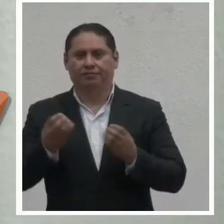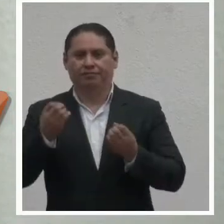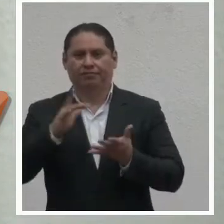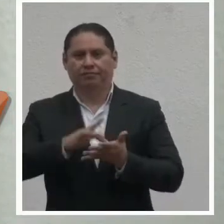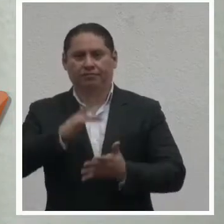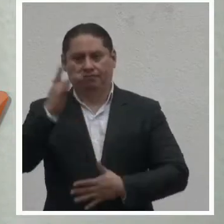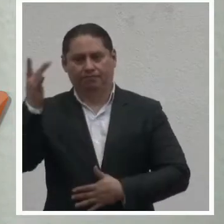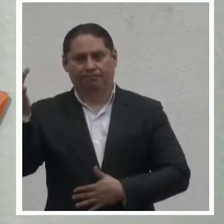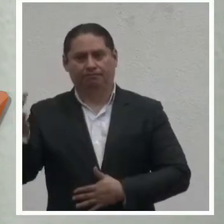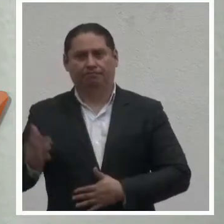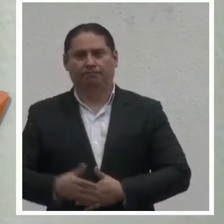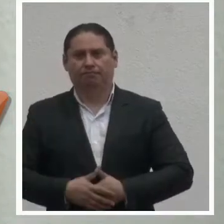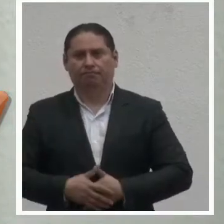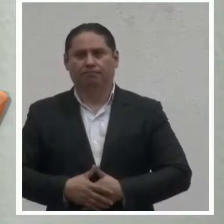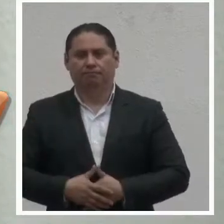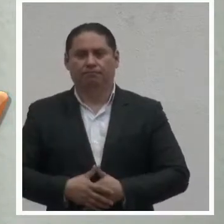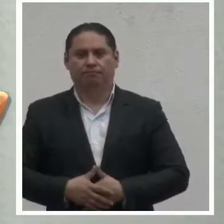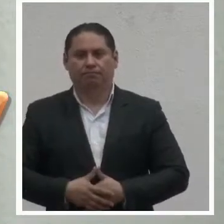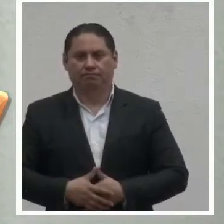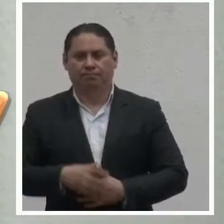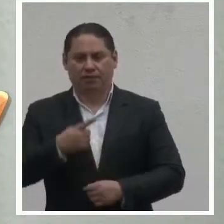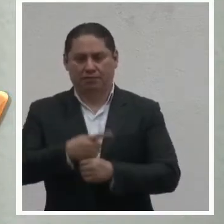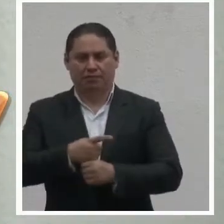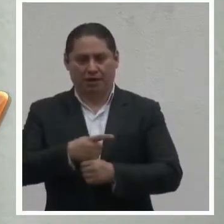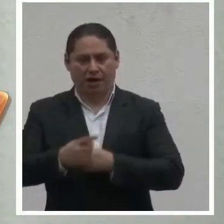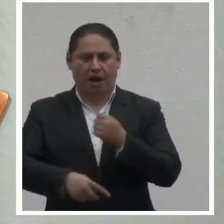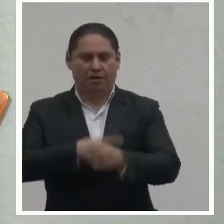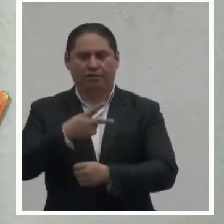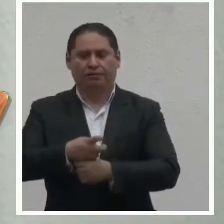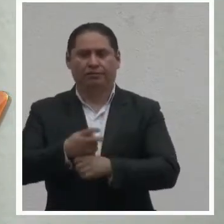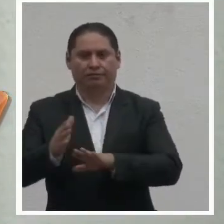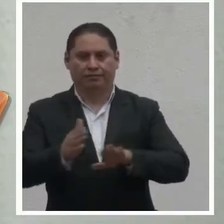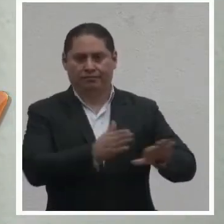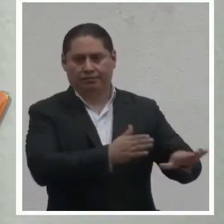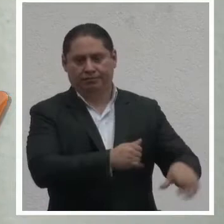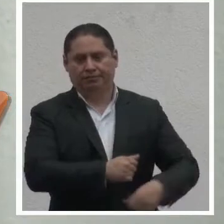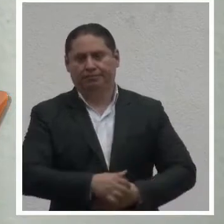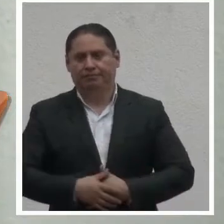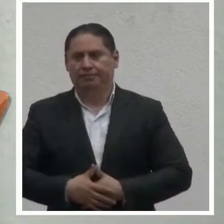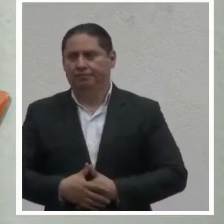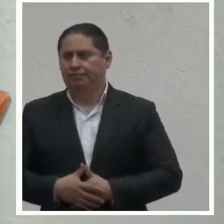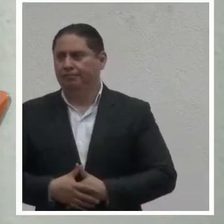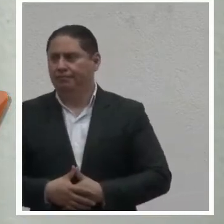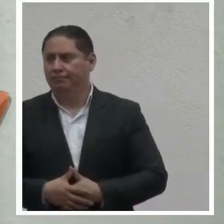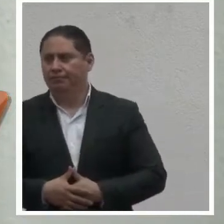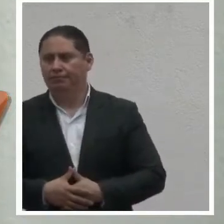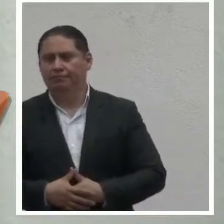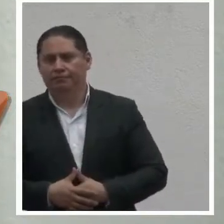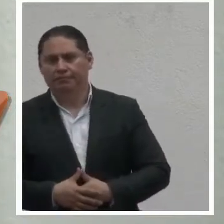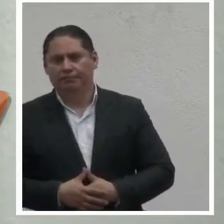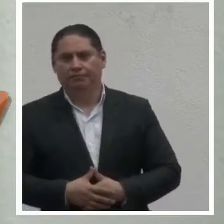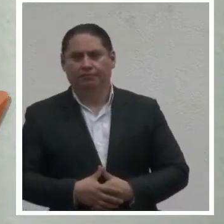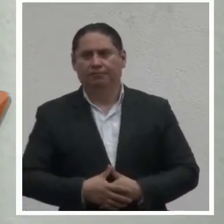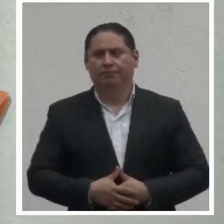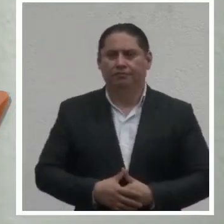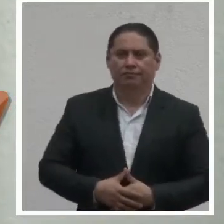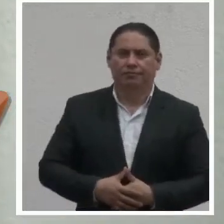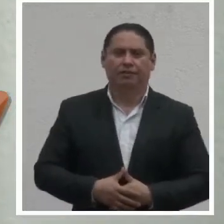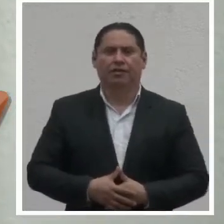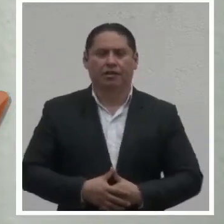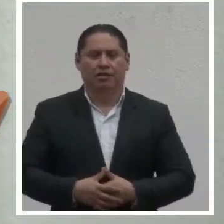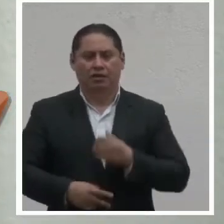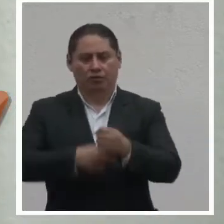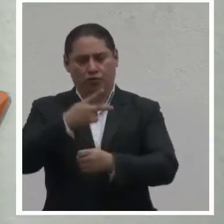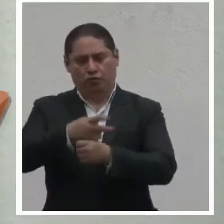presidenta, en cuanto a mi primera intervención. esta intervención corresponde